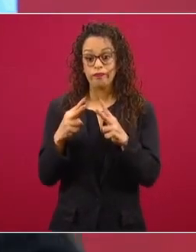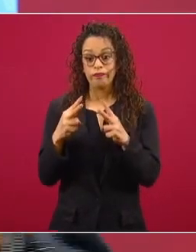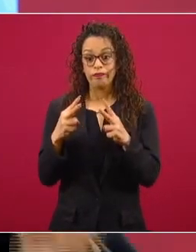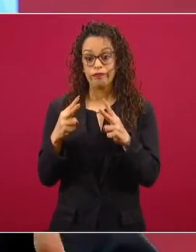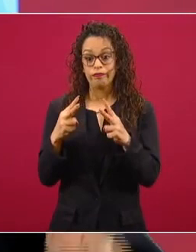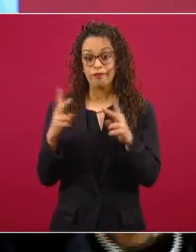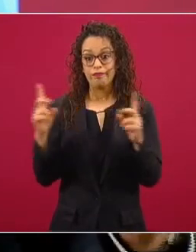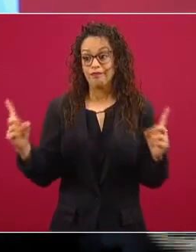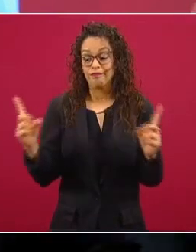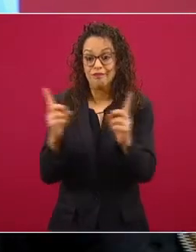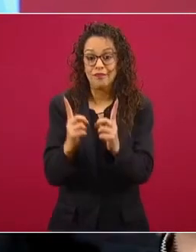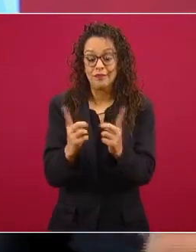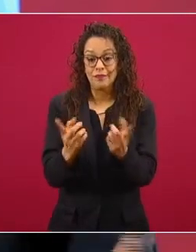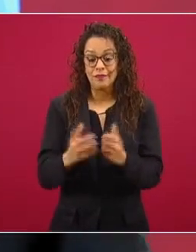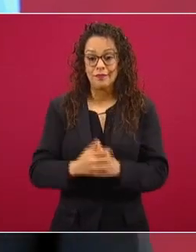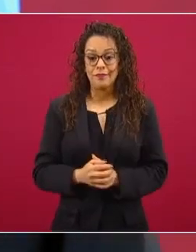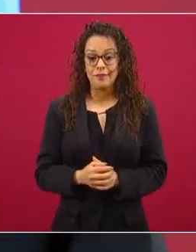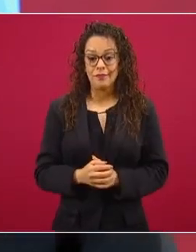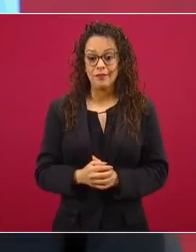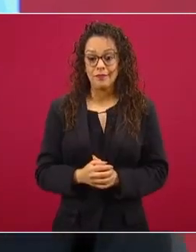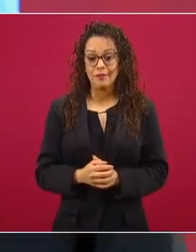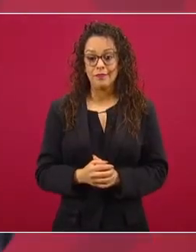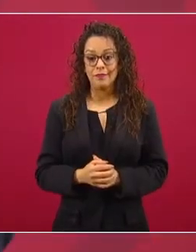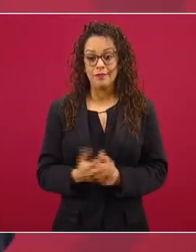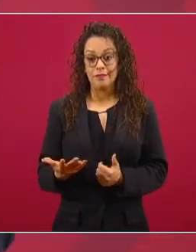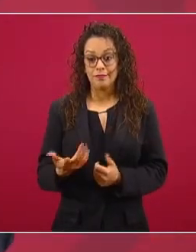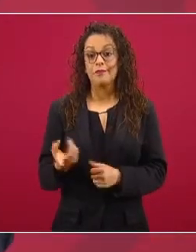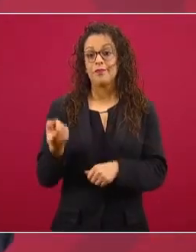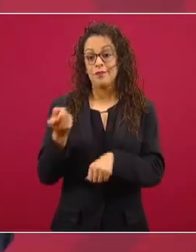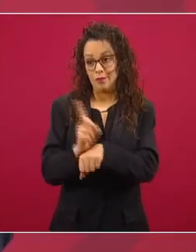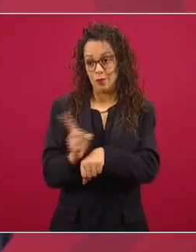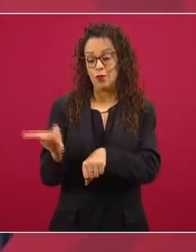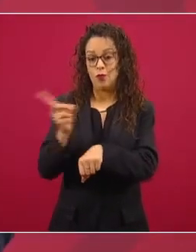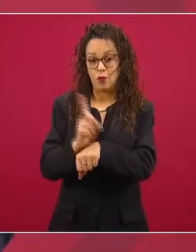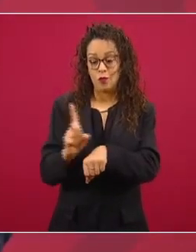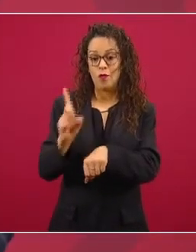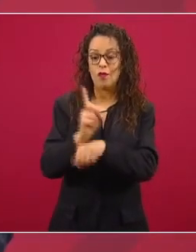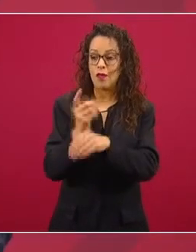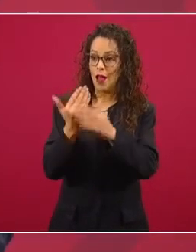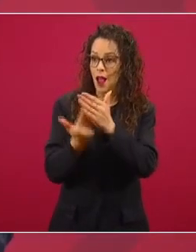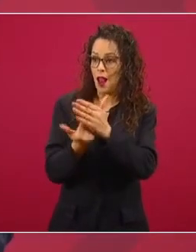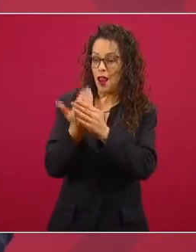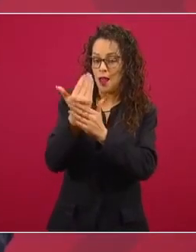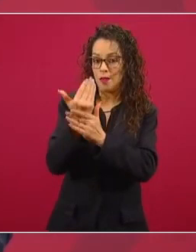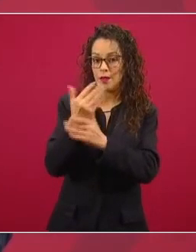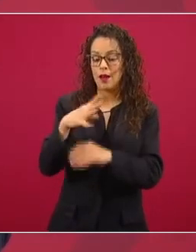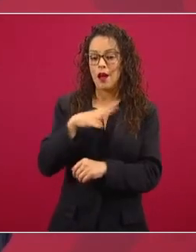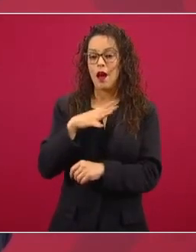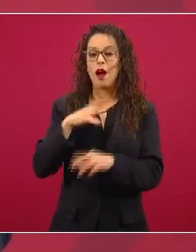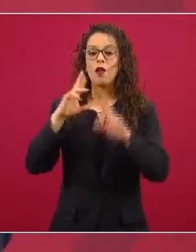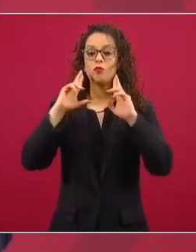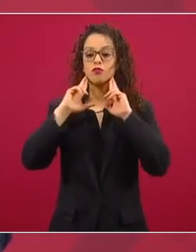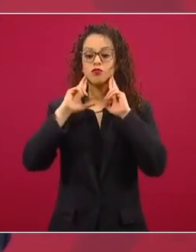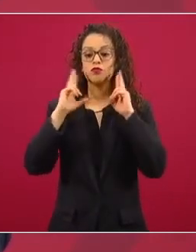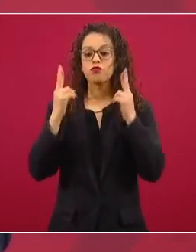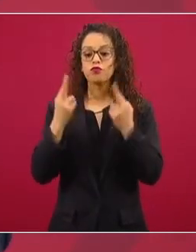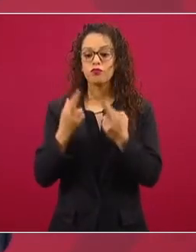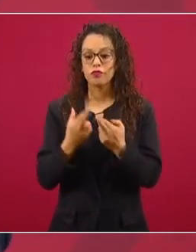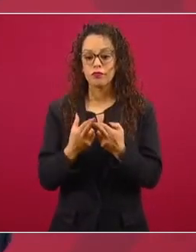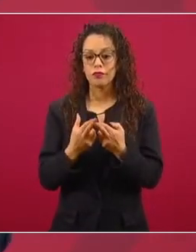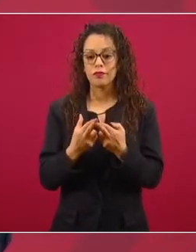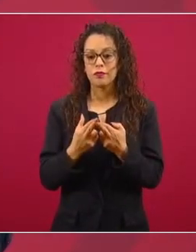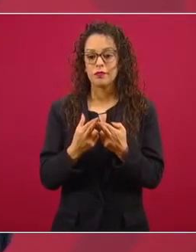y bueno, pues todos los días en la mañana nos reunimos en la